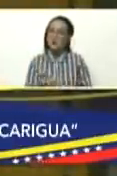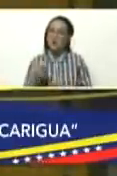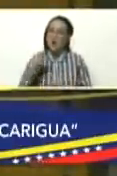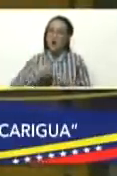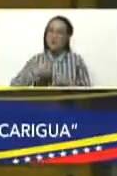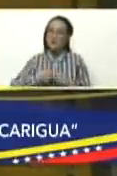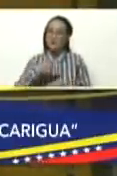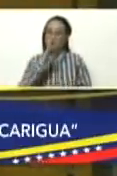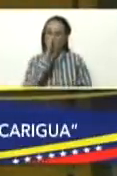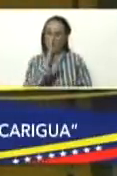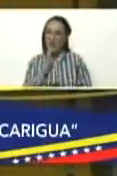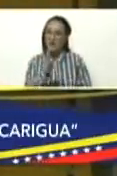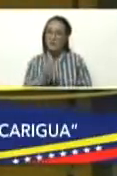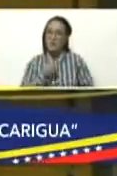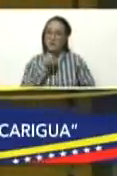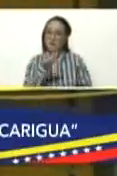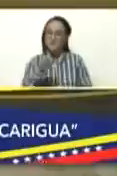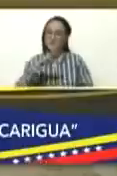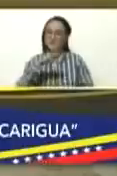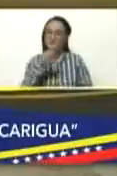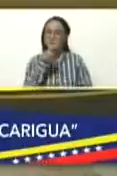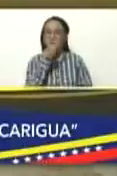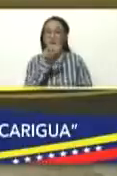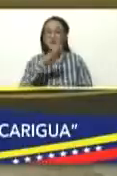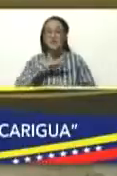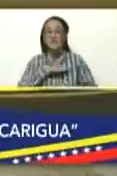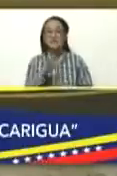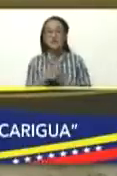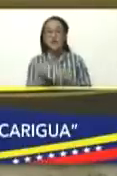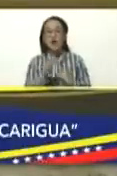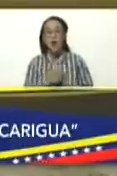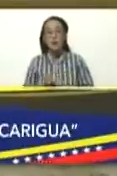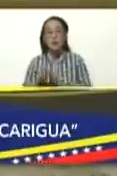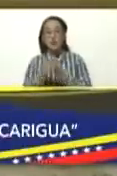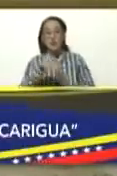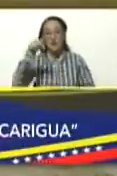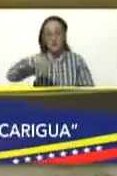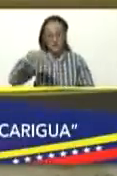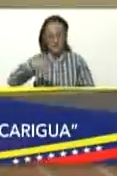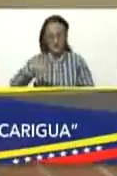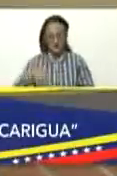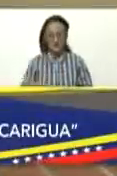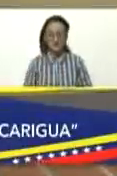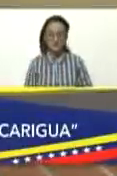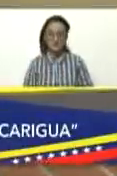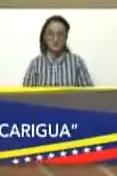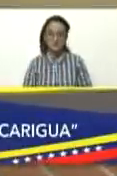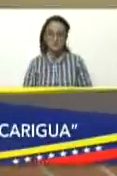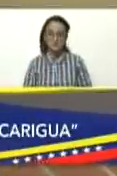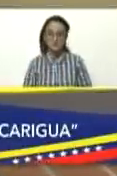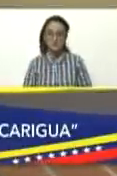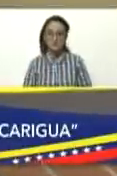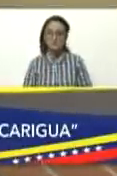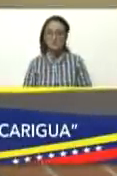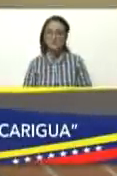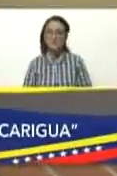gasificación directa para beneficiar a cada uno de nuestras comunidades de la comuna guerrera de Tacarigua.